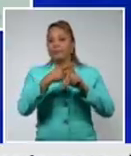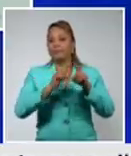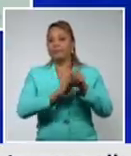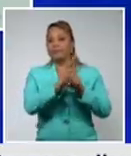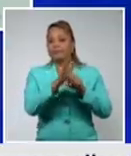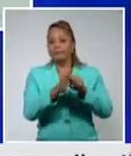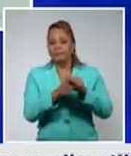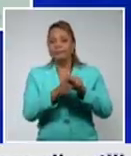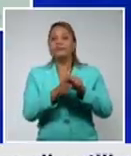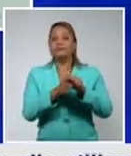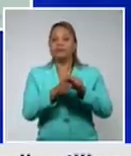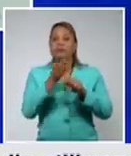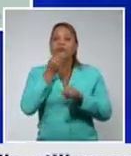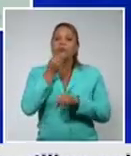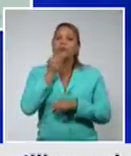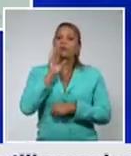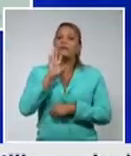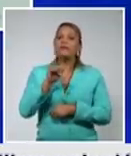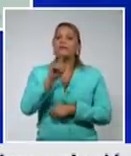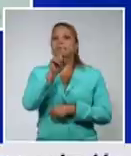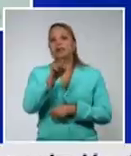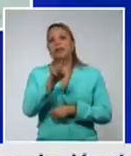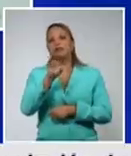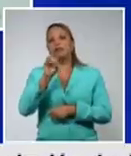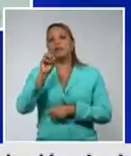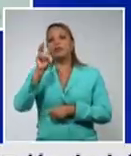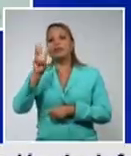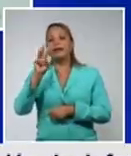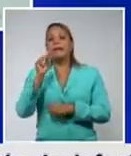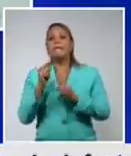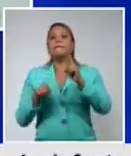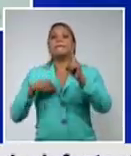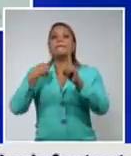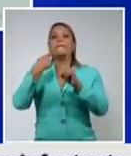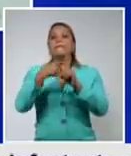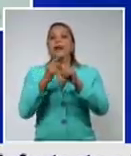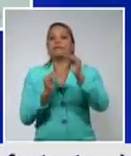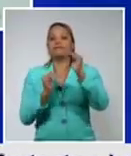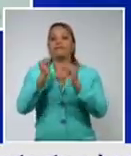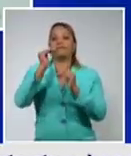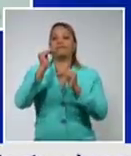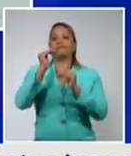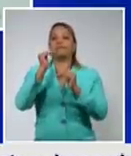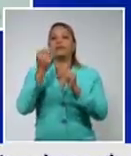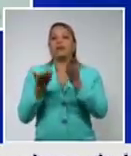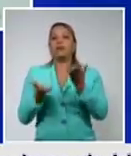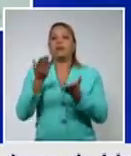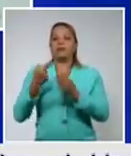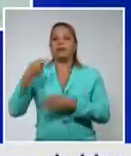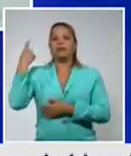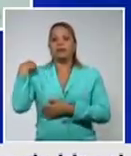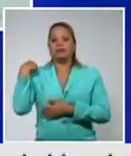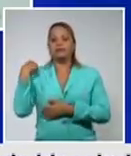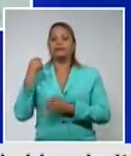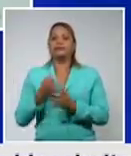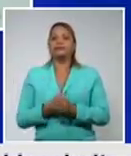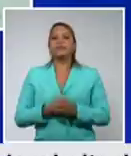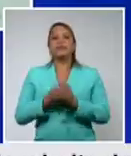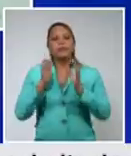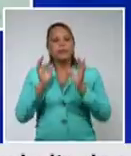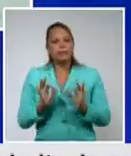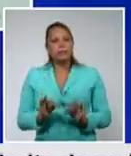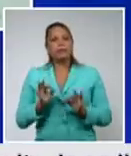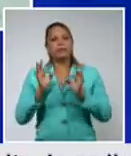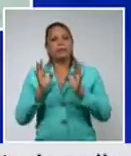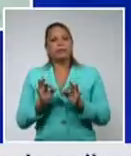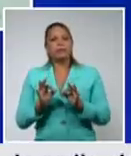pudiéramos decir que son 103 más que el día anterior. Y, como siempre ha sido, desde que se incrementó